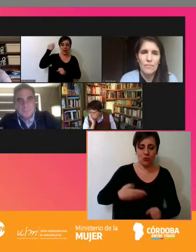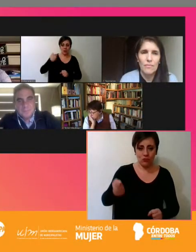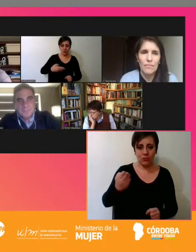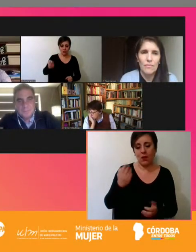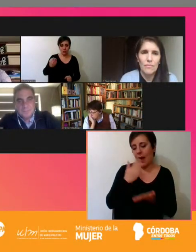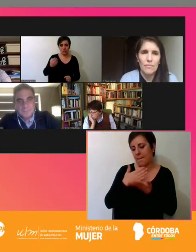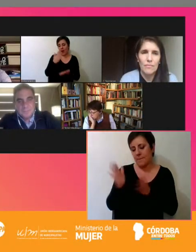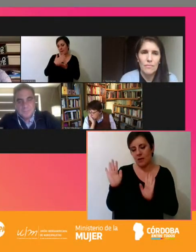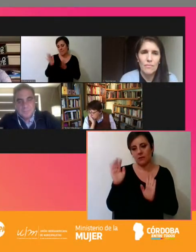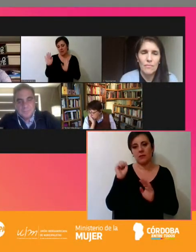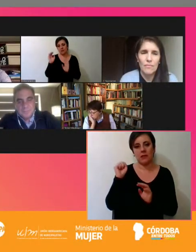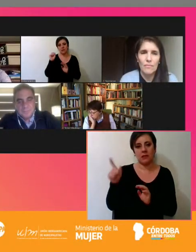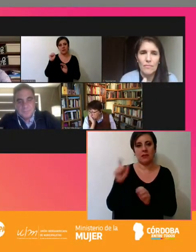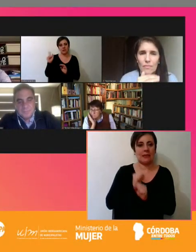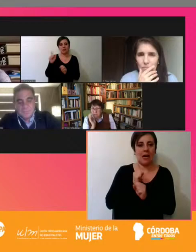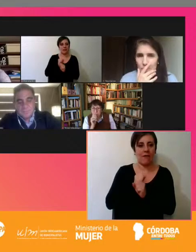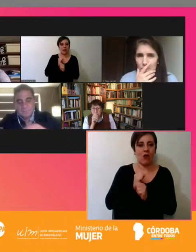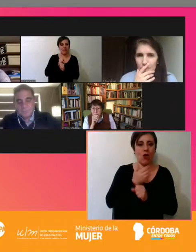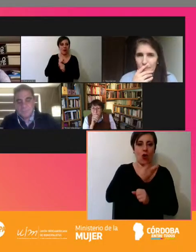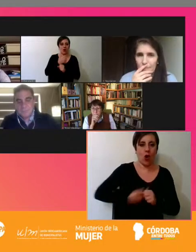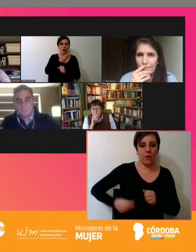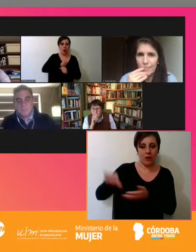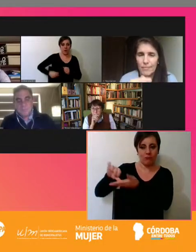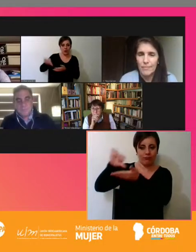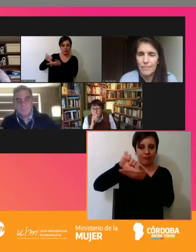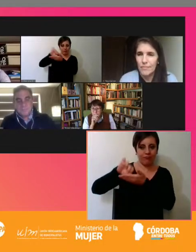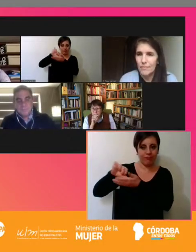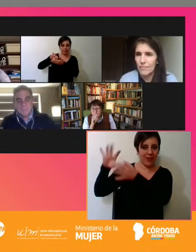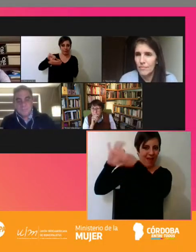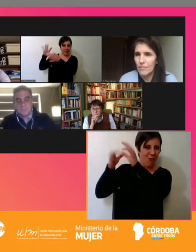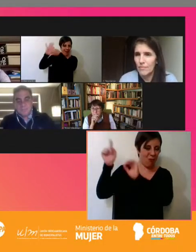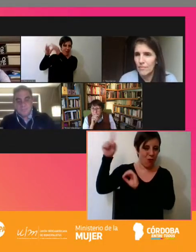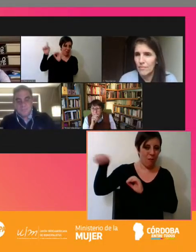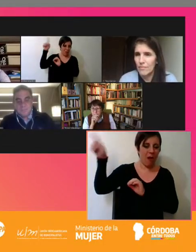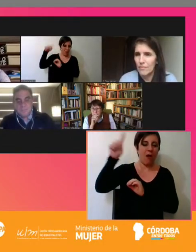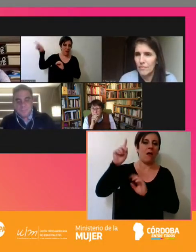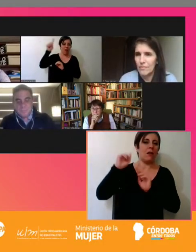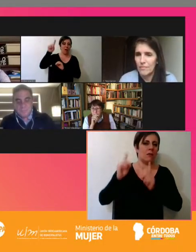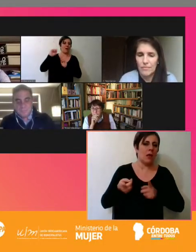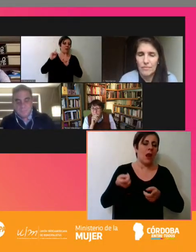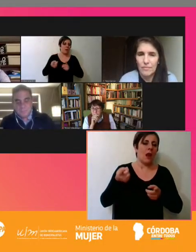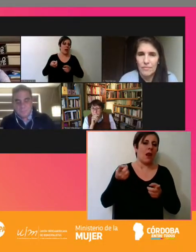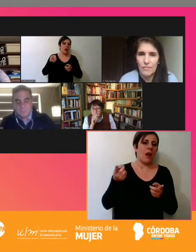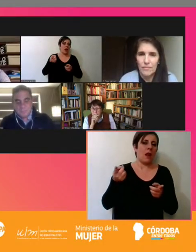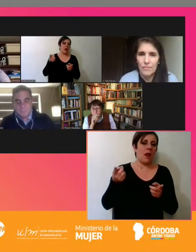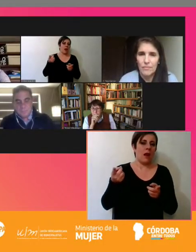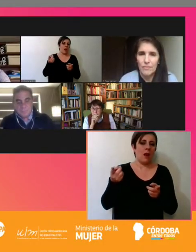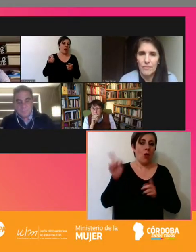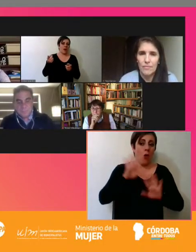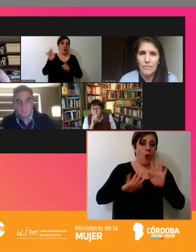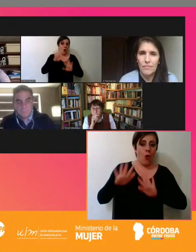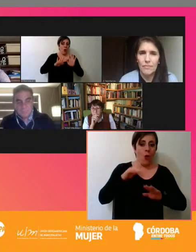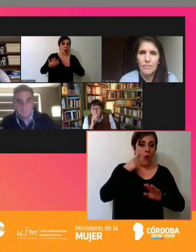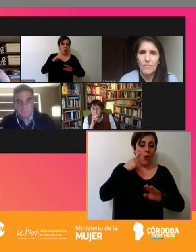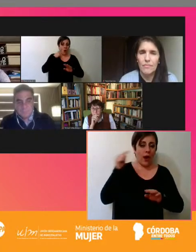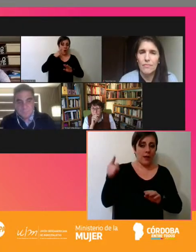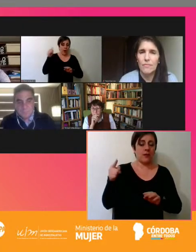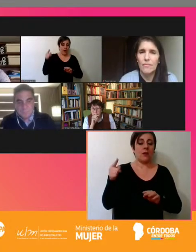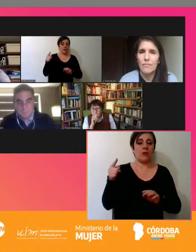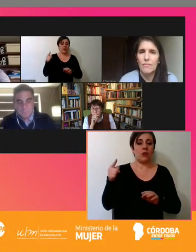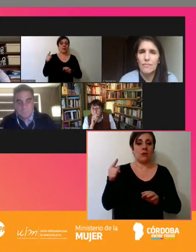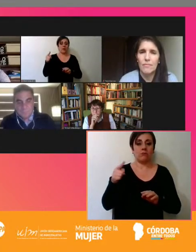del trabajo con los gobiernos locales, ha sido una de las organizaciones pioneras que